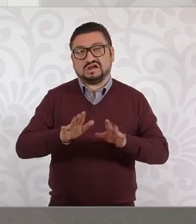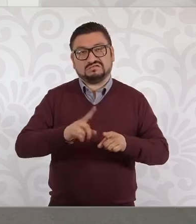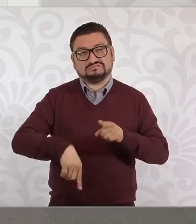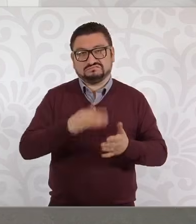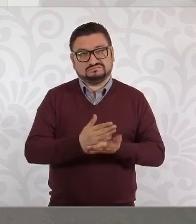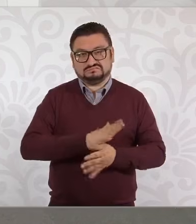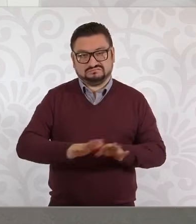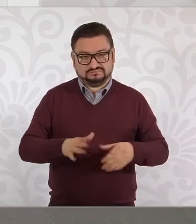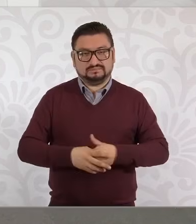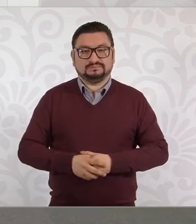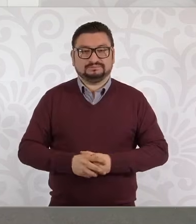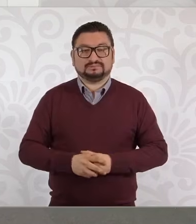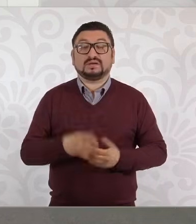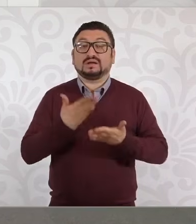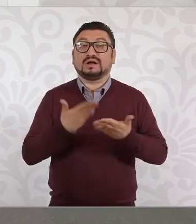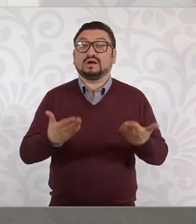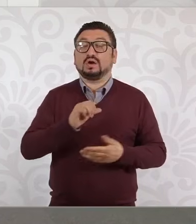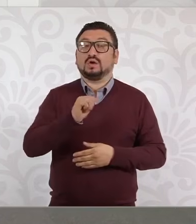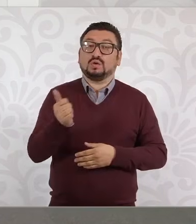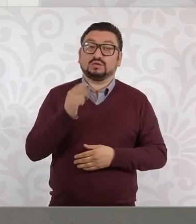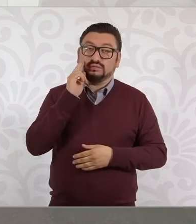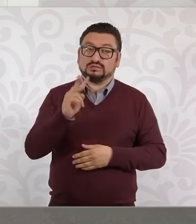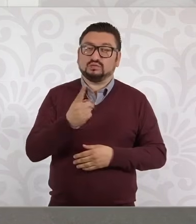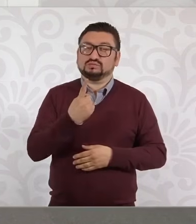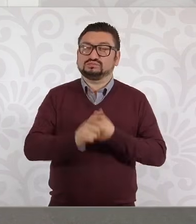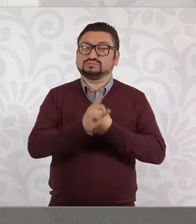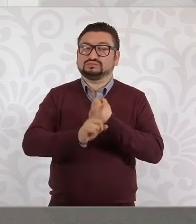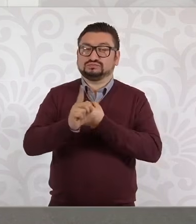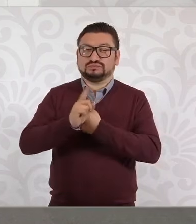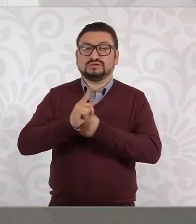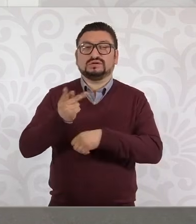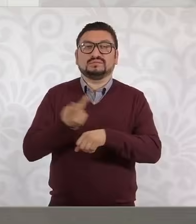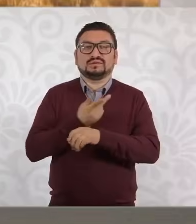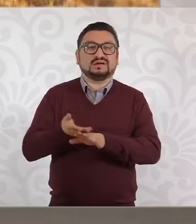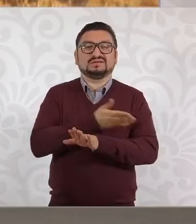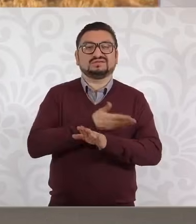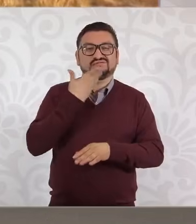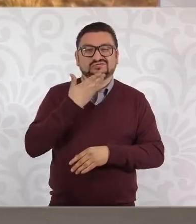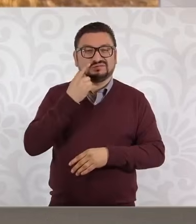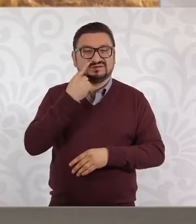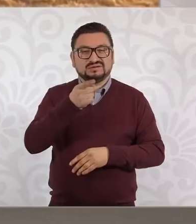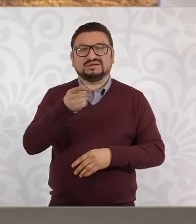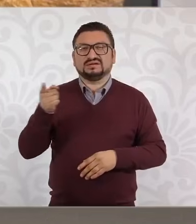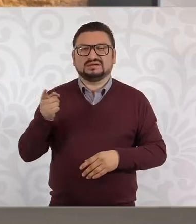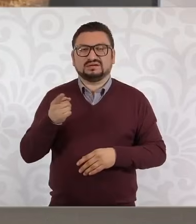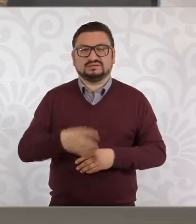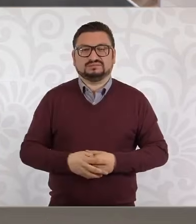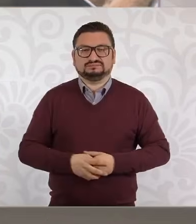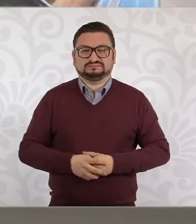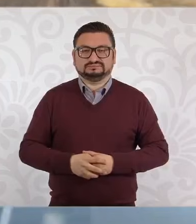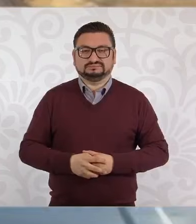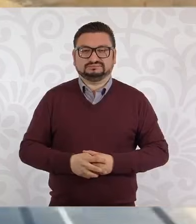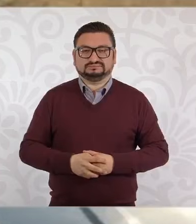constante. Otro de los problemas que se generaron con el anterior sistema era la especulación. Aquí podemos ver